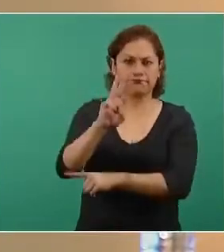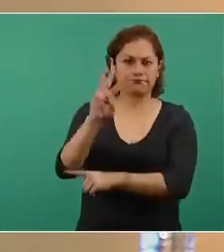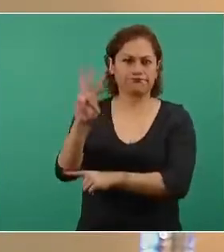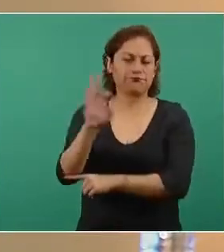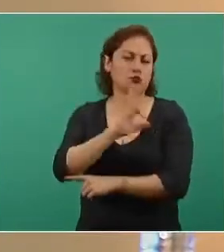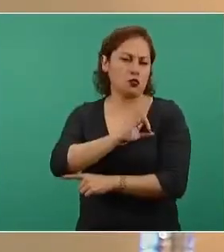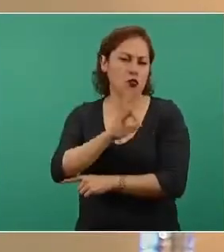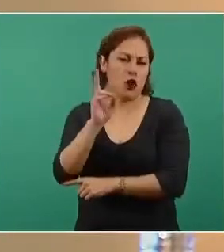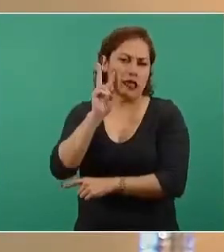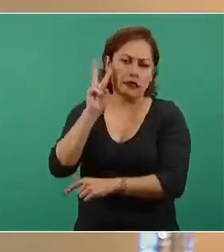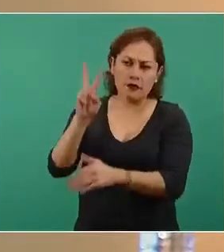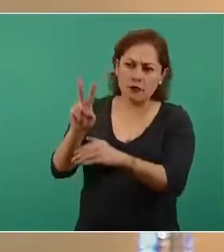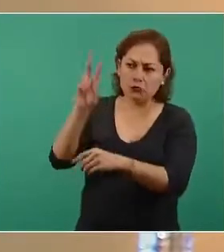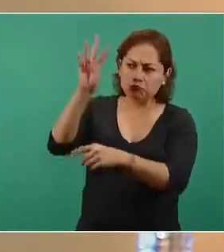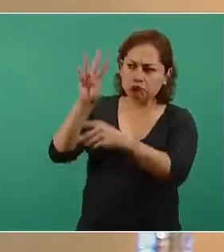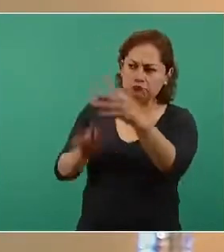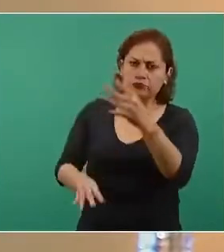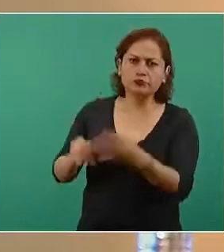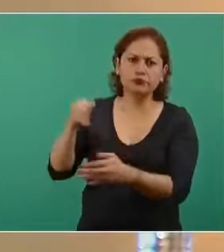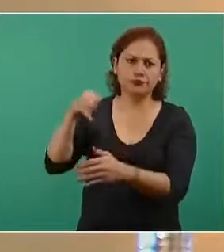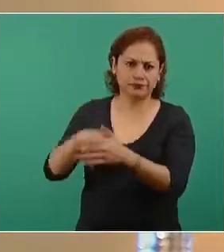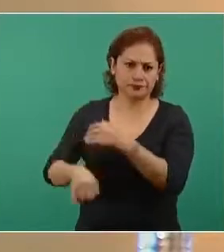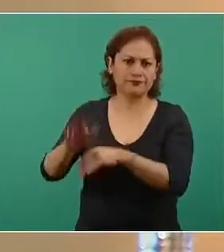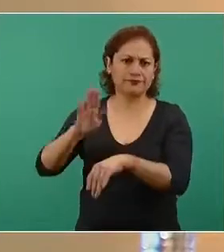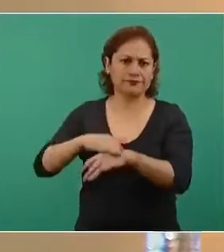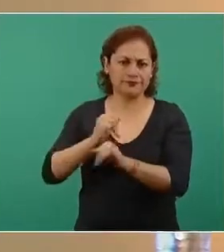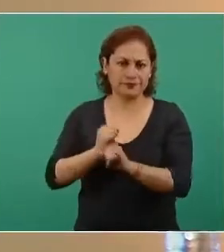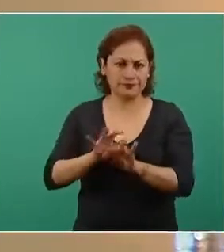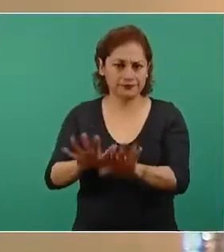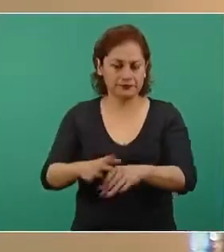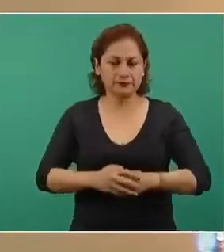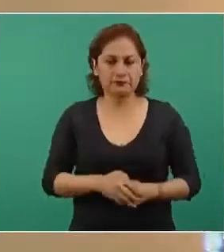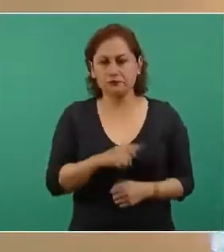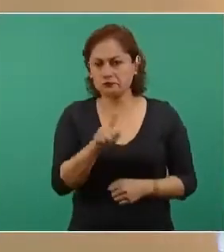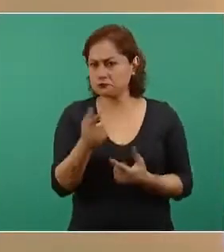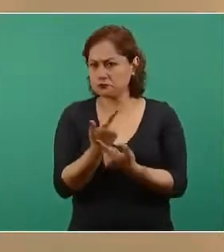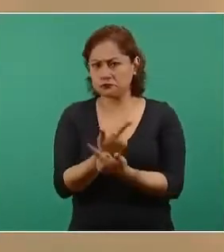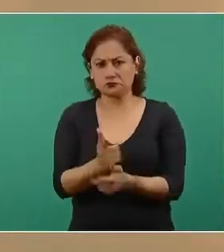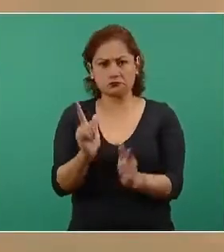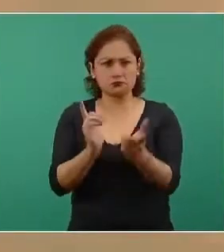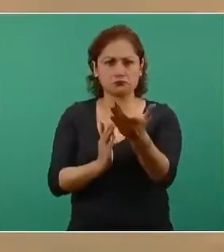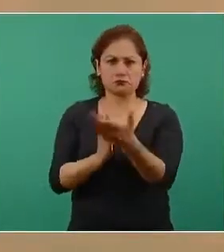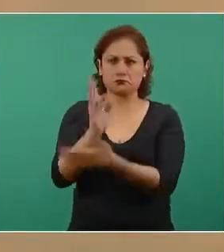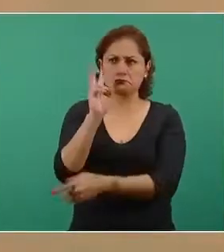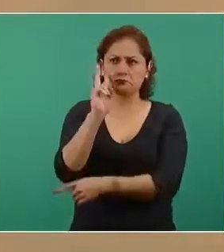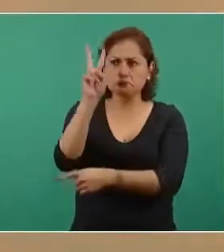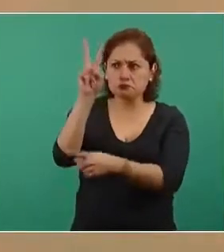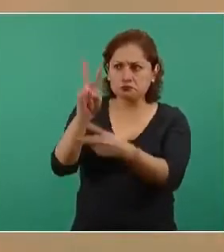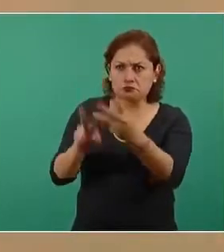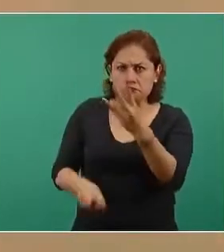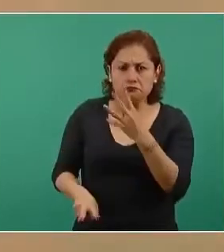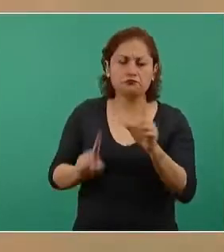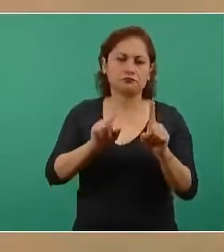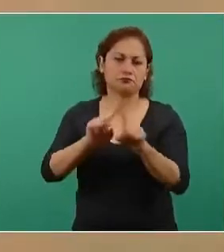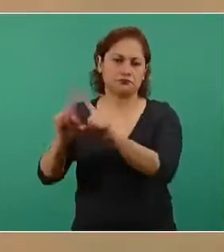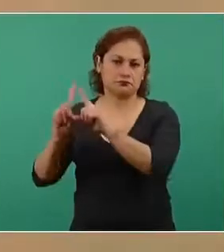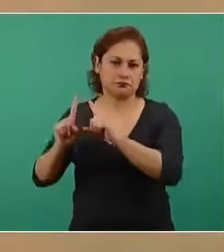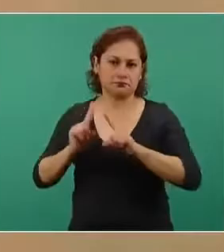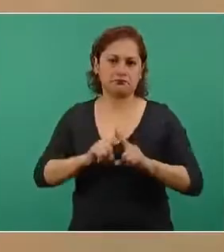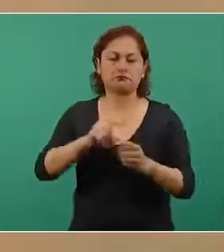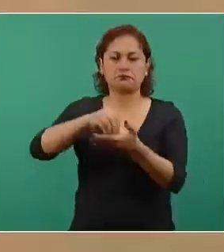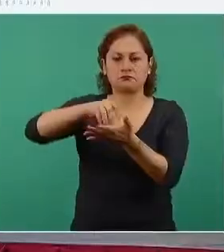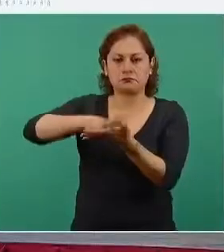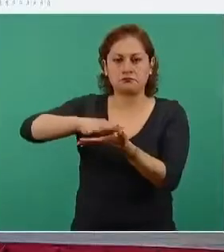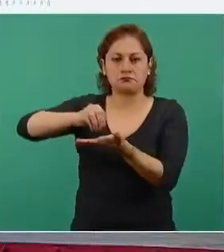puedan mantener informados y que puedan ustedes inclusive pues tener acceso pues a todos los datos y registros que la